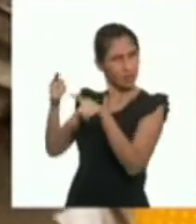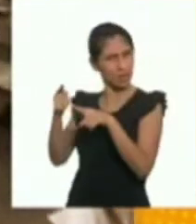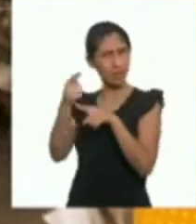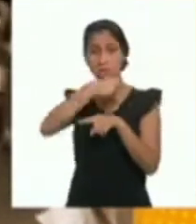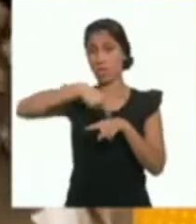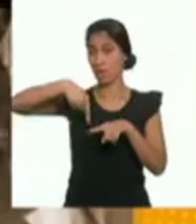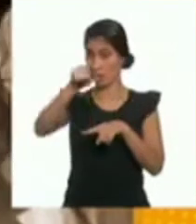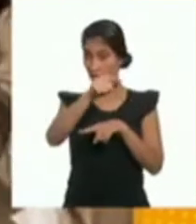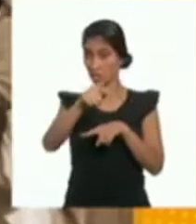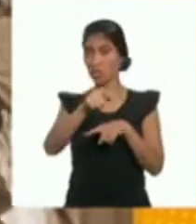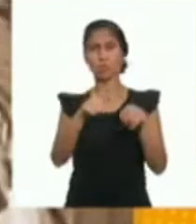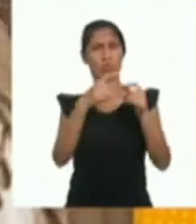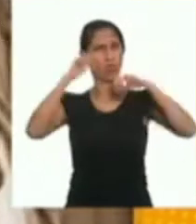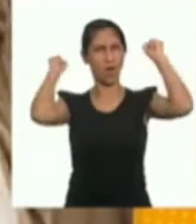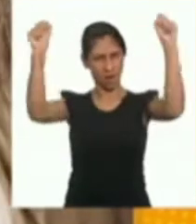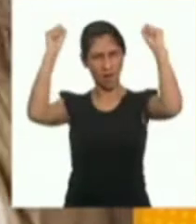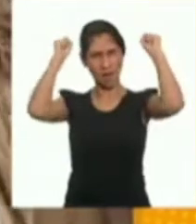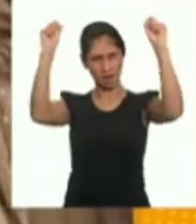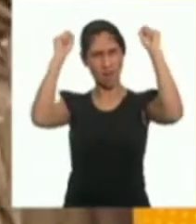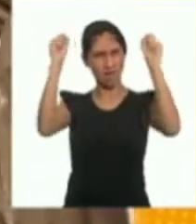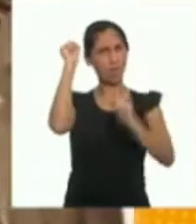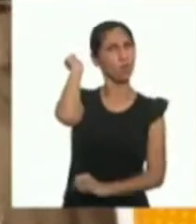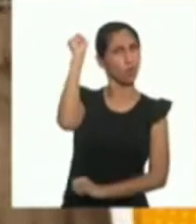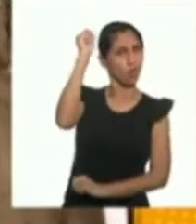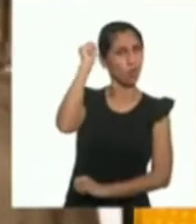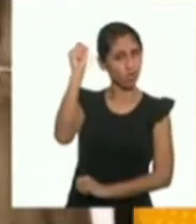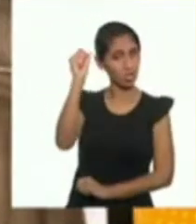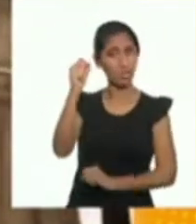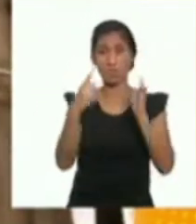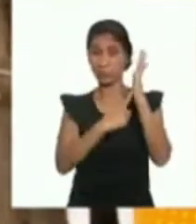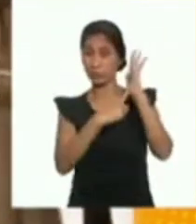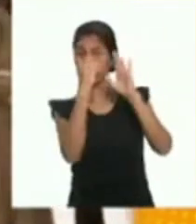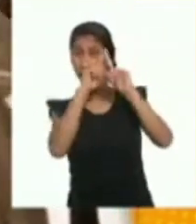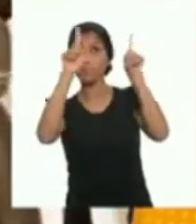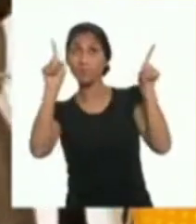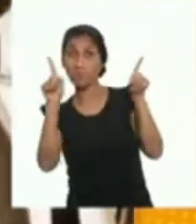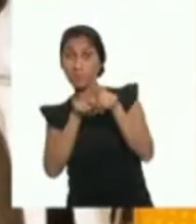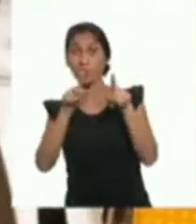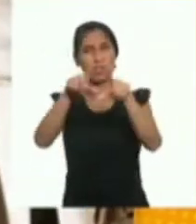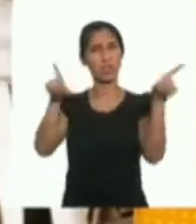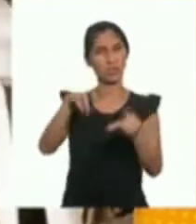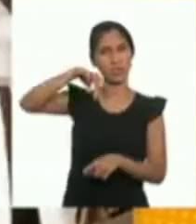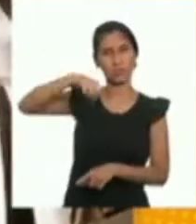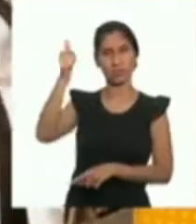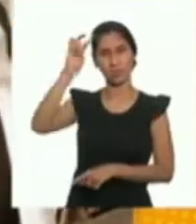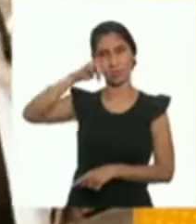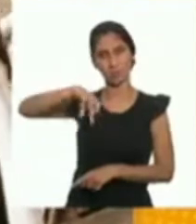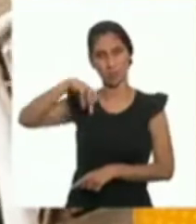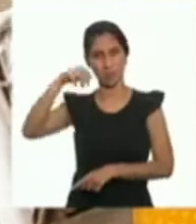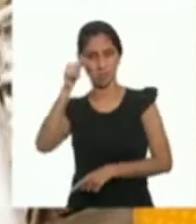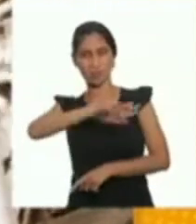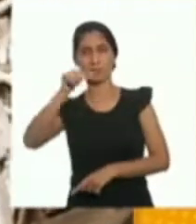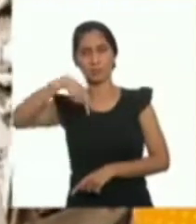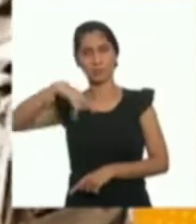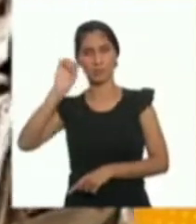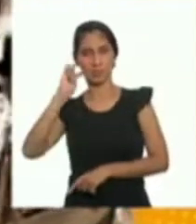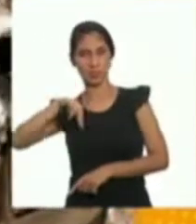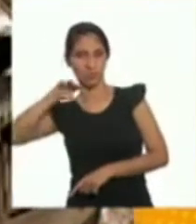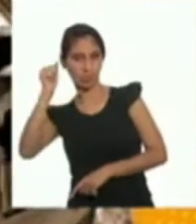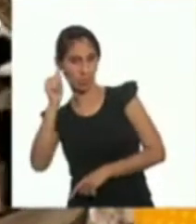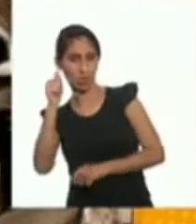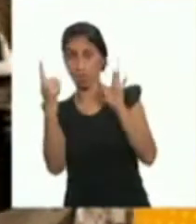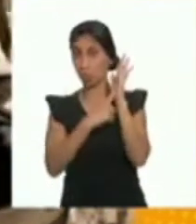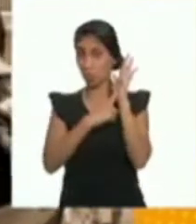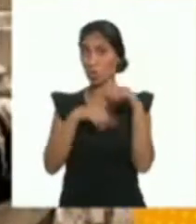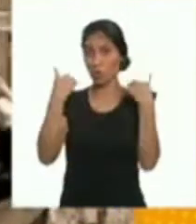diversos momentos históricos que lucharon por los derechos y las ubica en la Pampa de la Quinua, escenario del último gran enfrentamiento